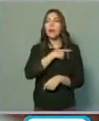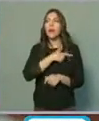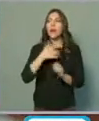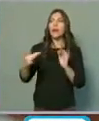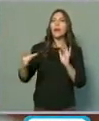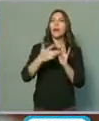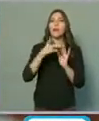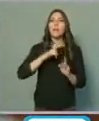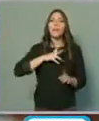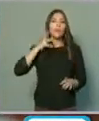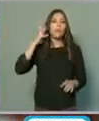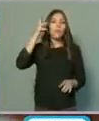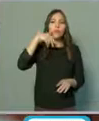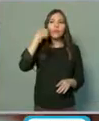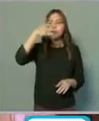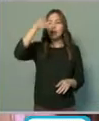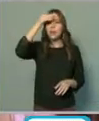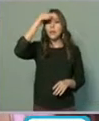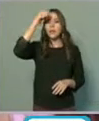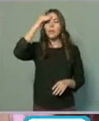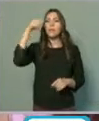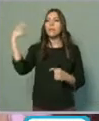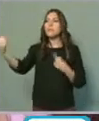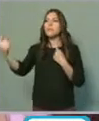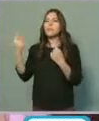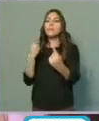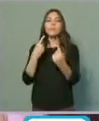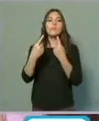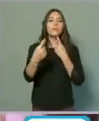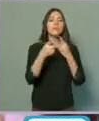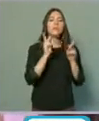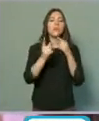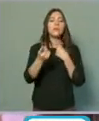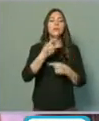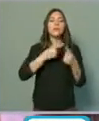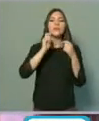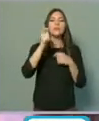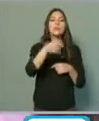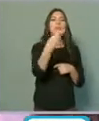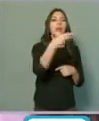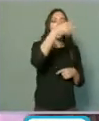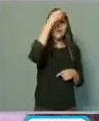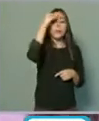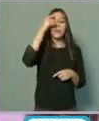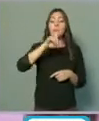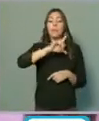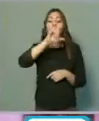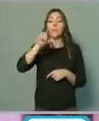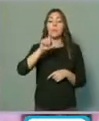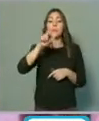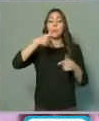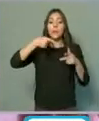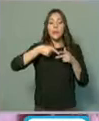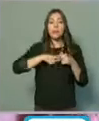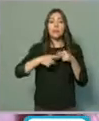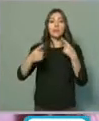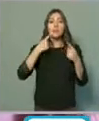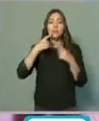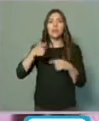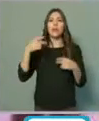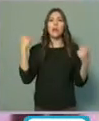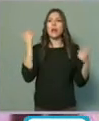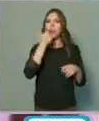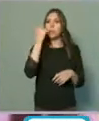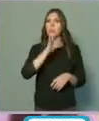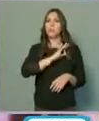de acompañar el proceso de aprendizaje de otro. Entonces, cuando nace el aprendizaje acelerado, el alumno empieza a conectar que sí se vale